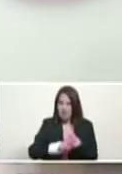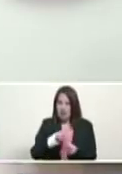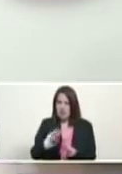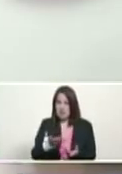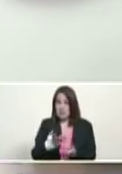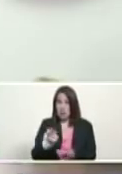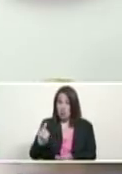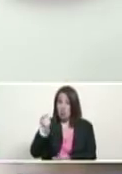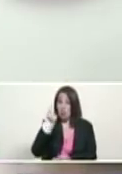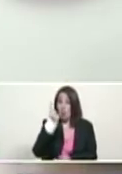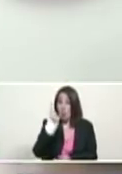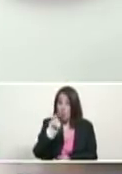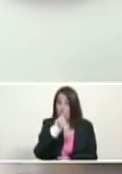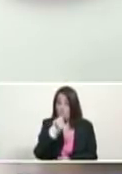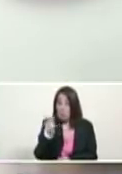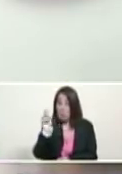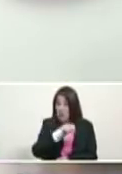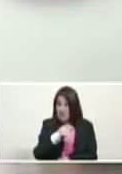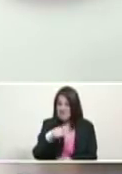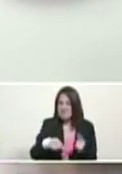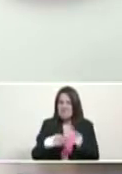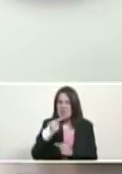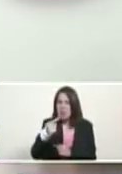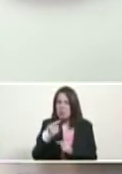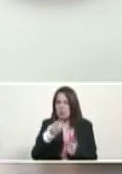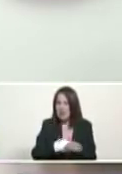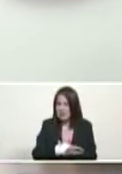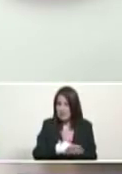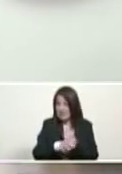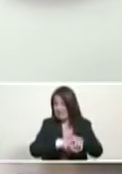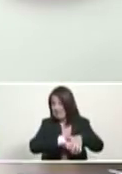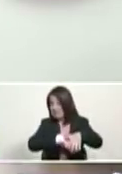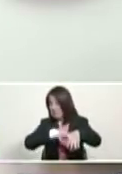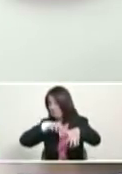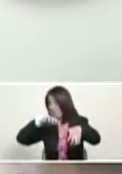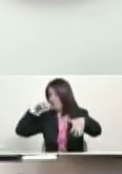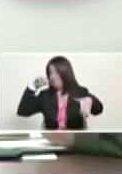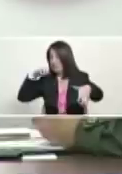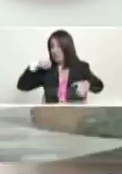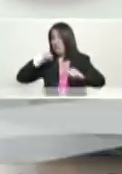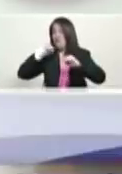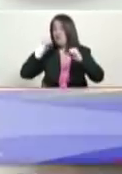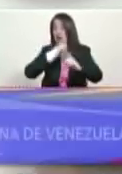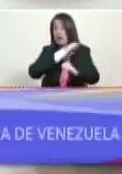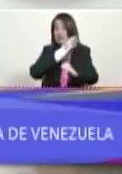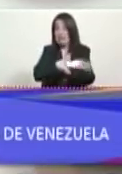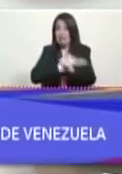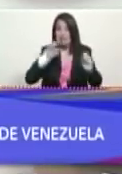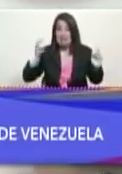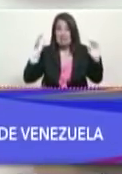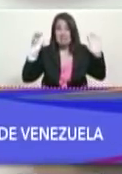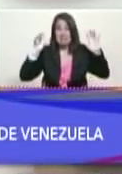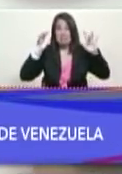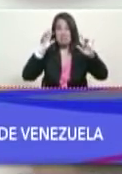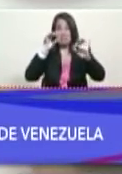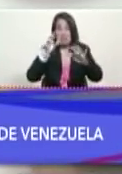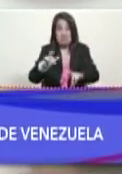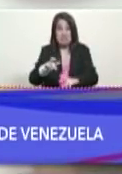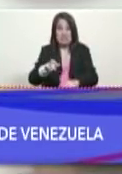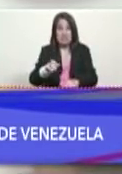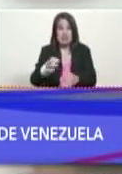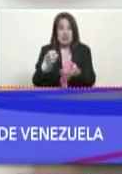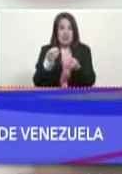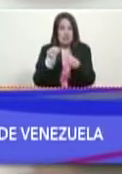mes después, ¿qué va a pasar con la inmensa fuerza popular, la inmensa fuerza política y la